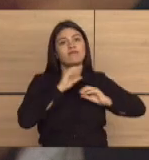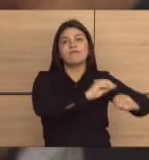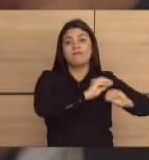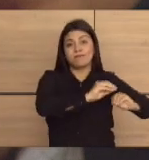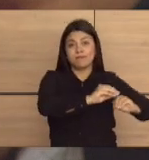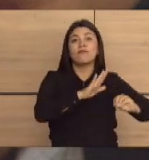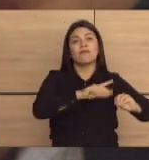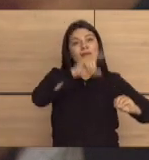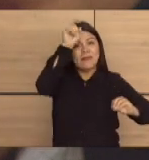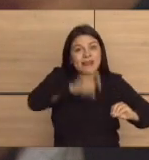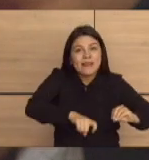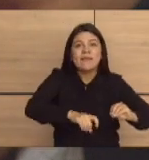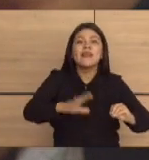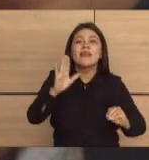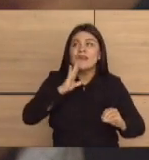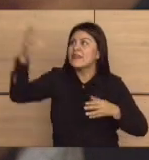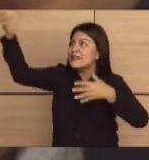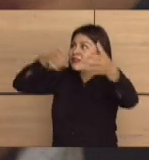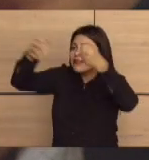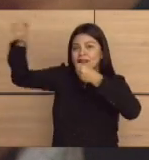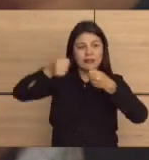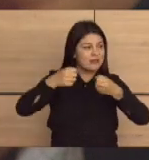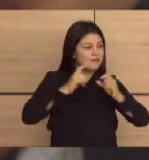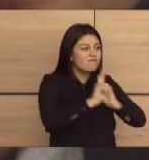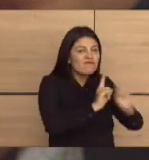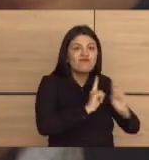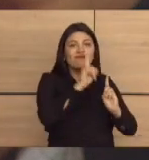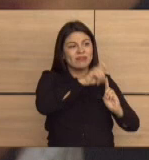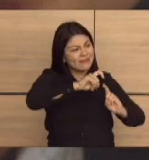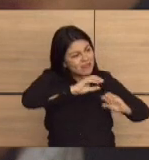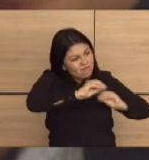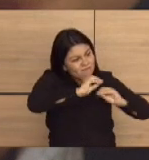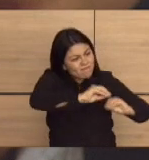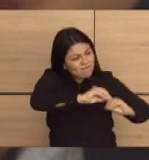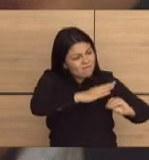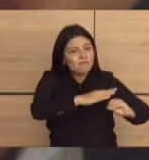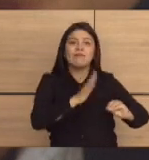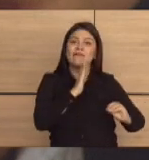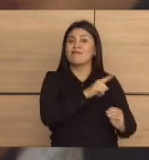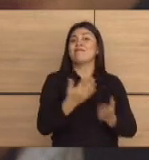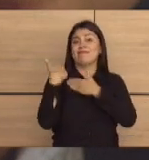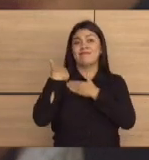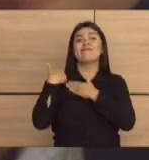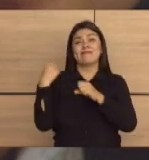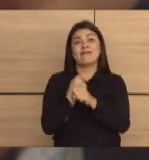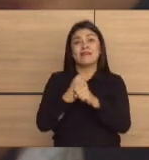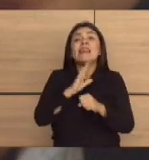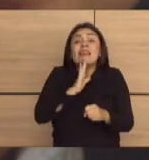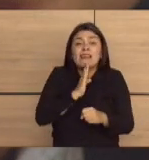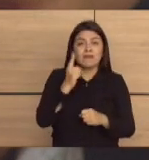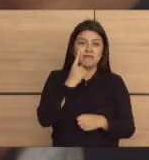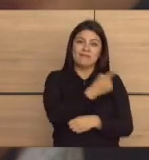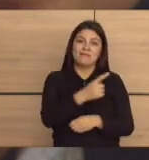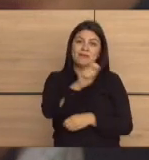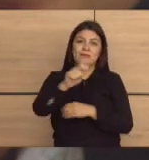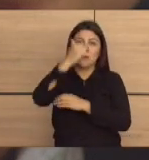realce a quien tiene que conectar emocionalmente con esas tareas. Y esos son ustedes, los maestros de